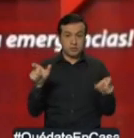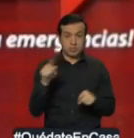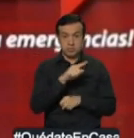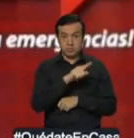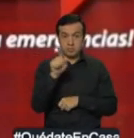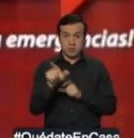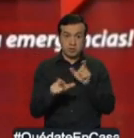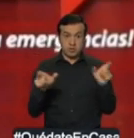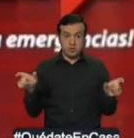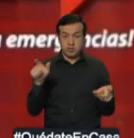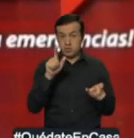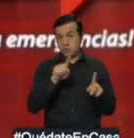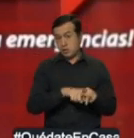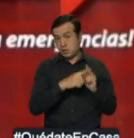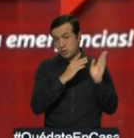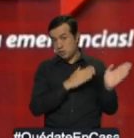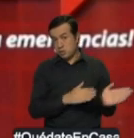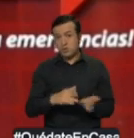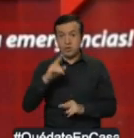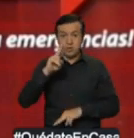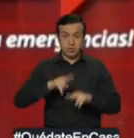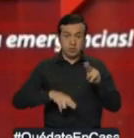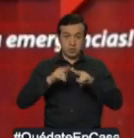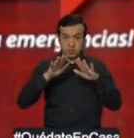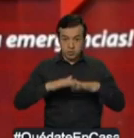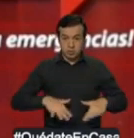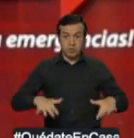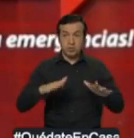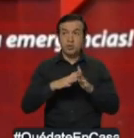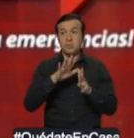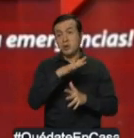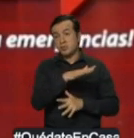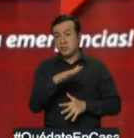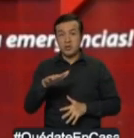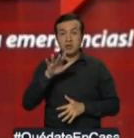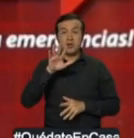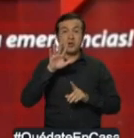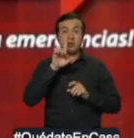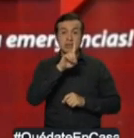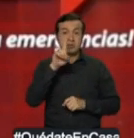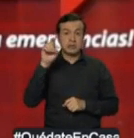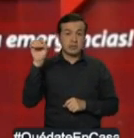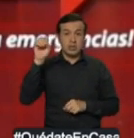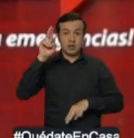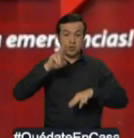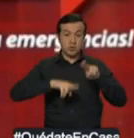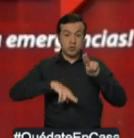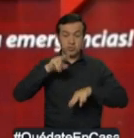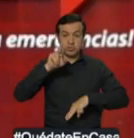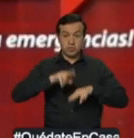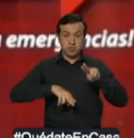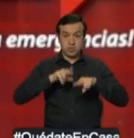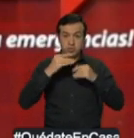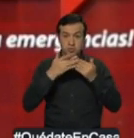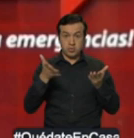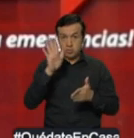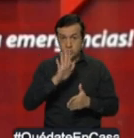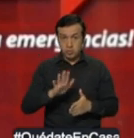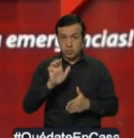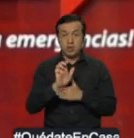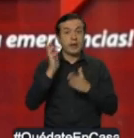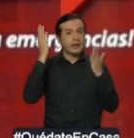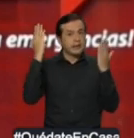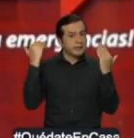entrar en el plan piloto de construcción lo hagan tenemos más o menos un centenar de obras de construcción en el país que ya